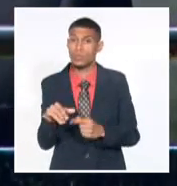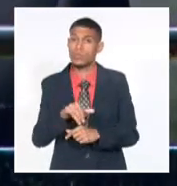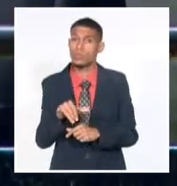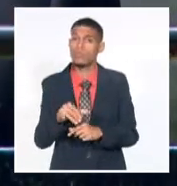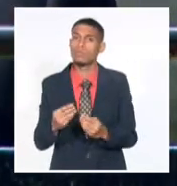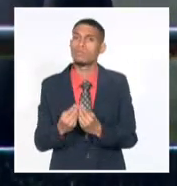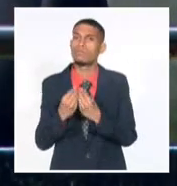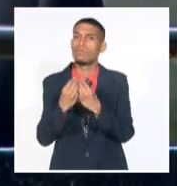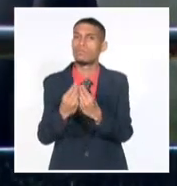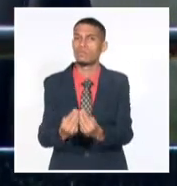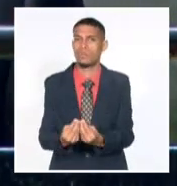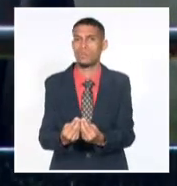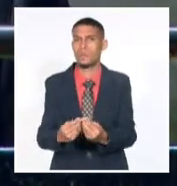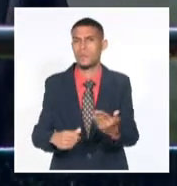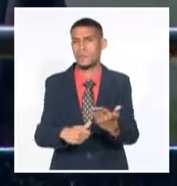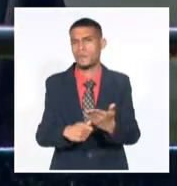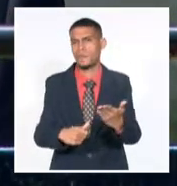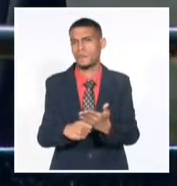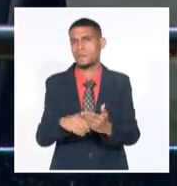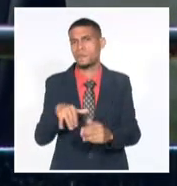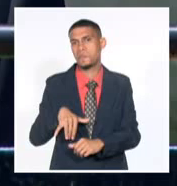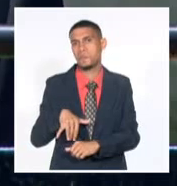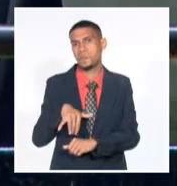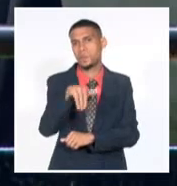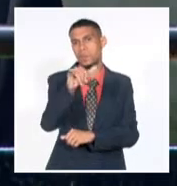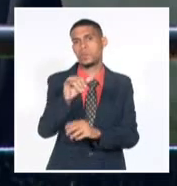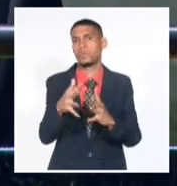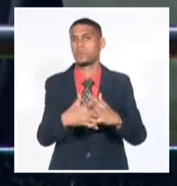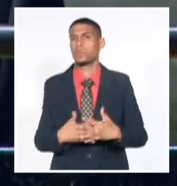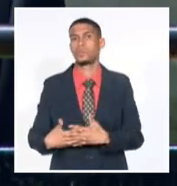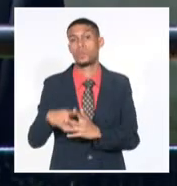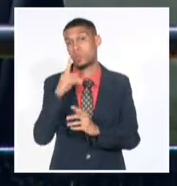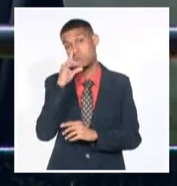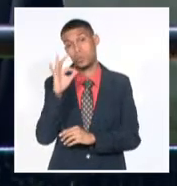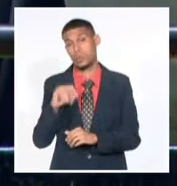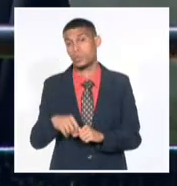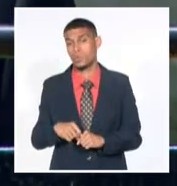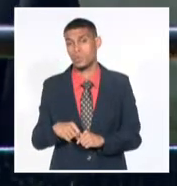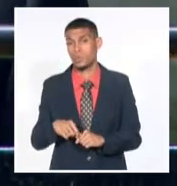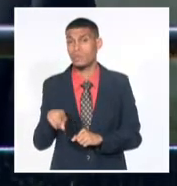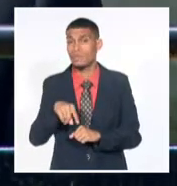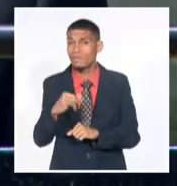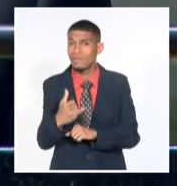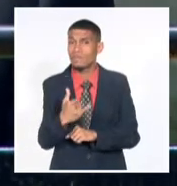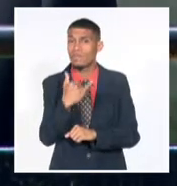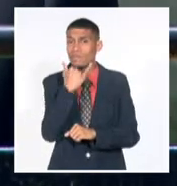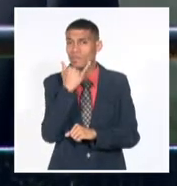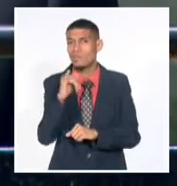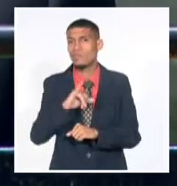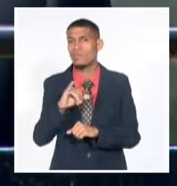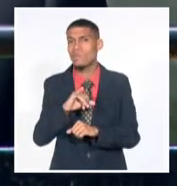Cuba de visas de viajeros y obstaculiza el envío de remesas.